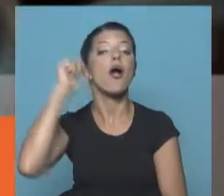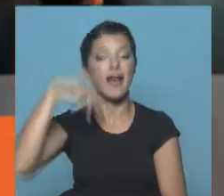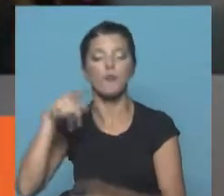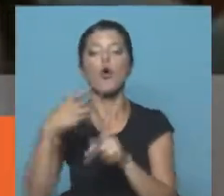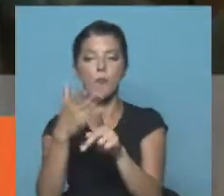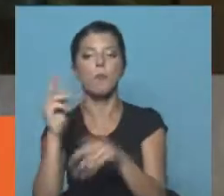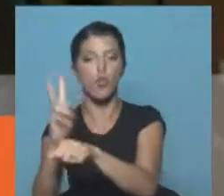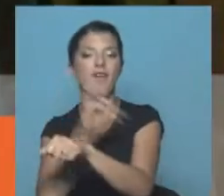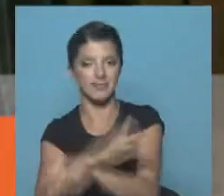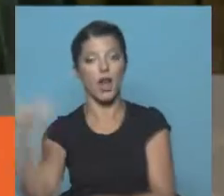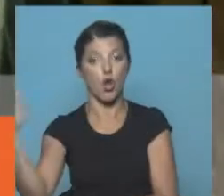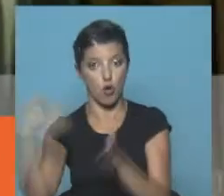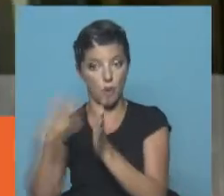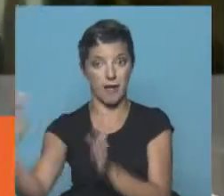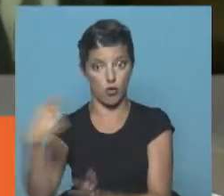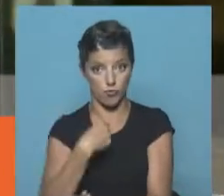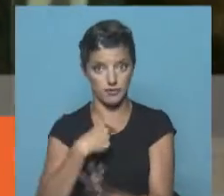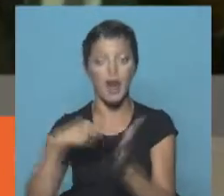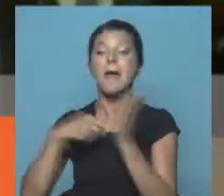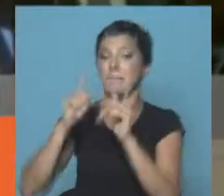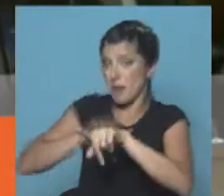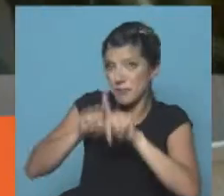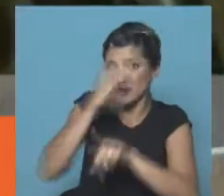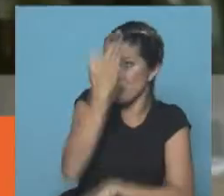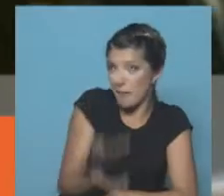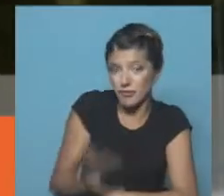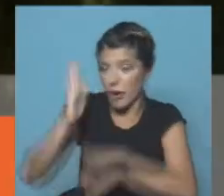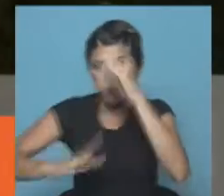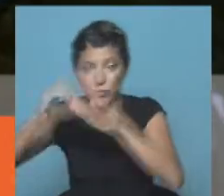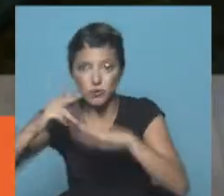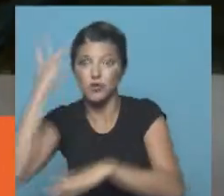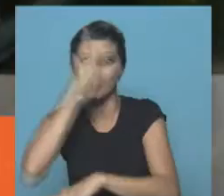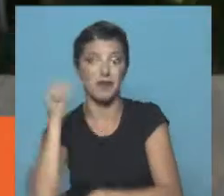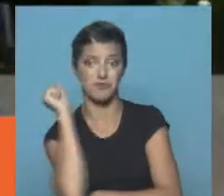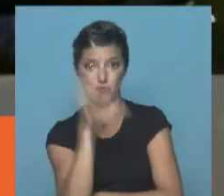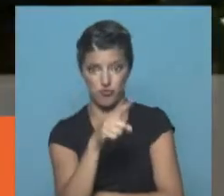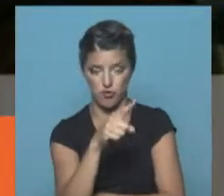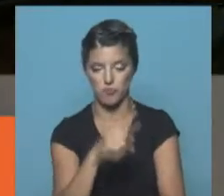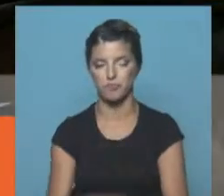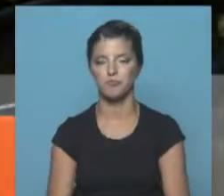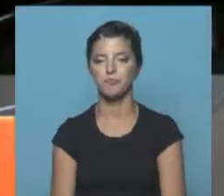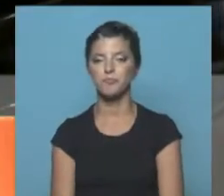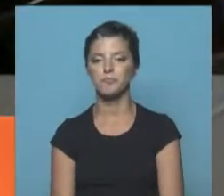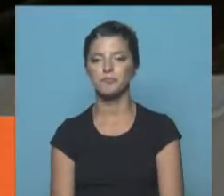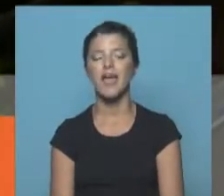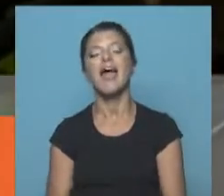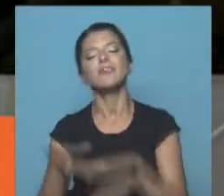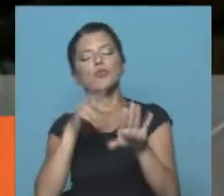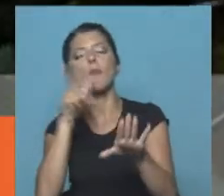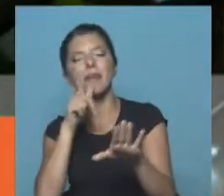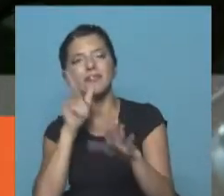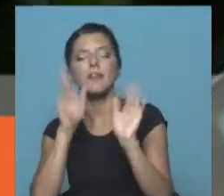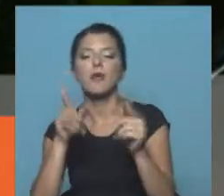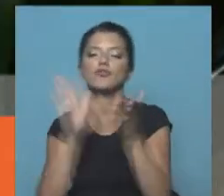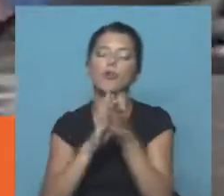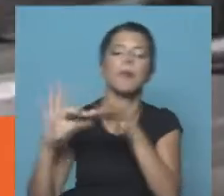al mismo tiempo que construye una masiva torre Trump en Estambul. Una situación similar se mencionó en